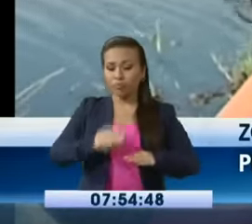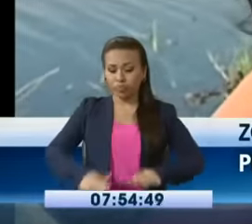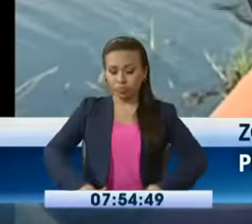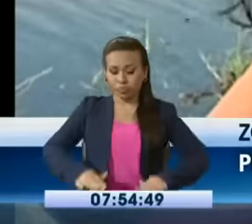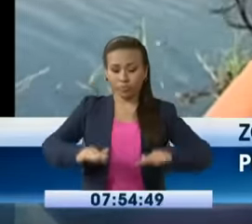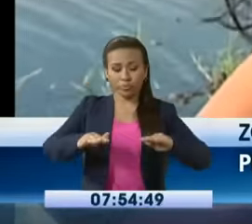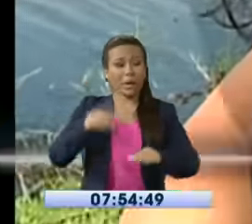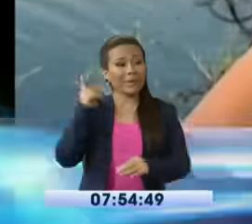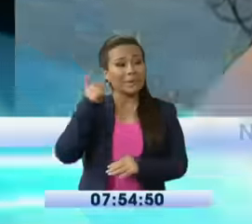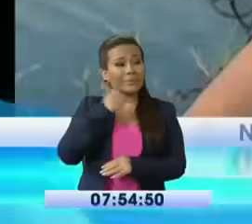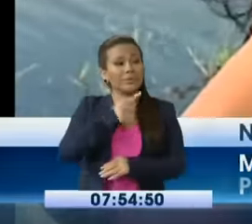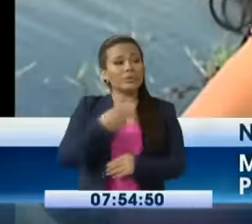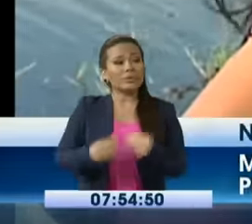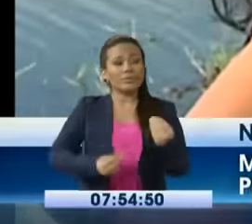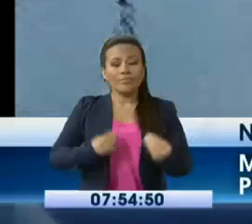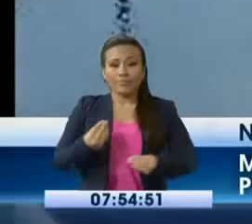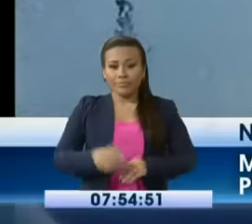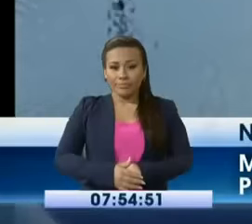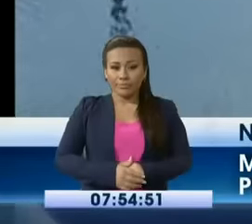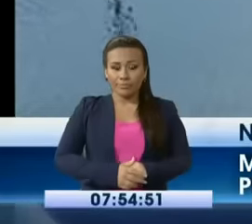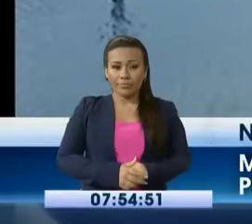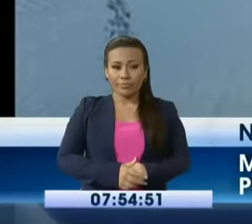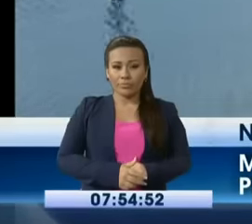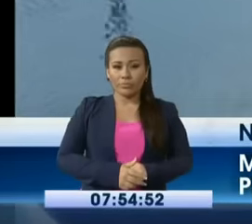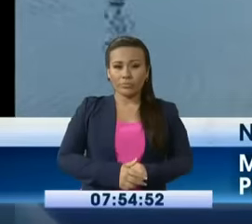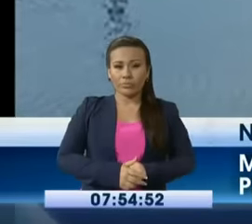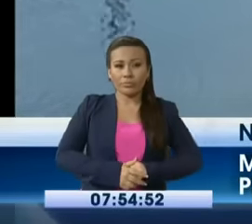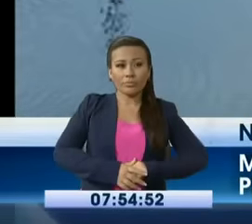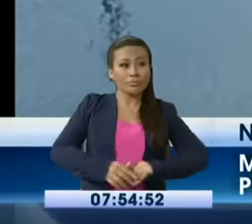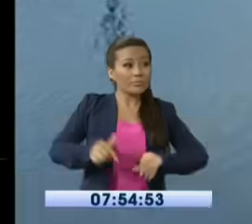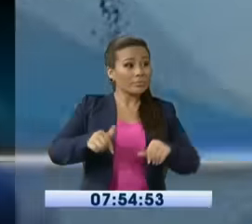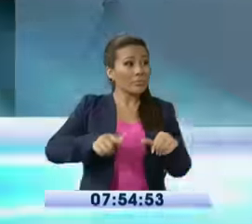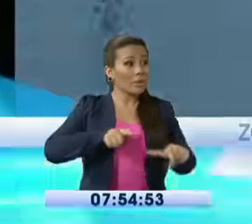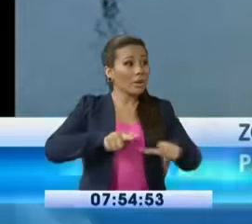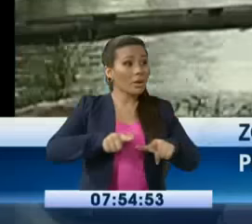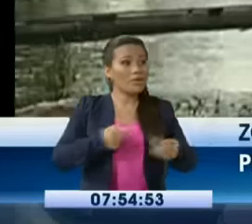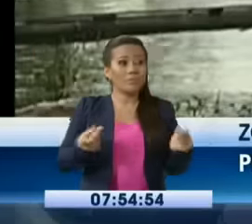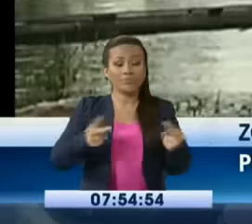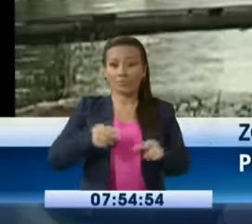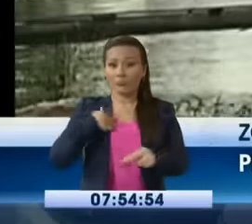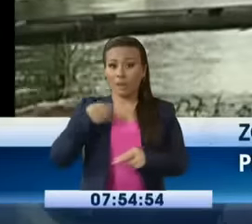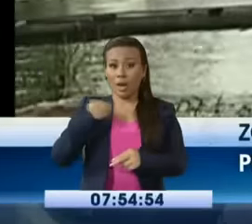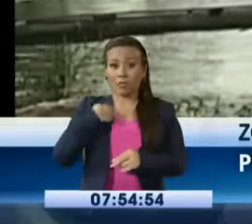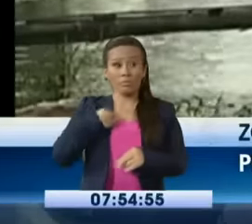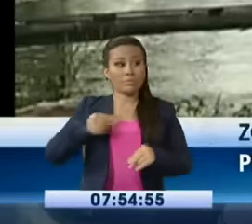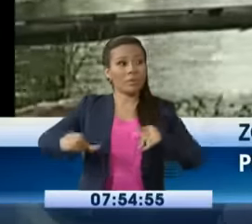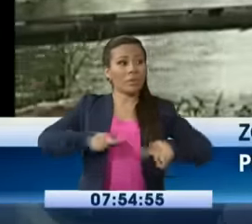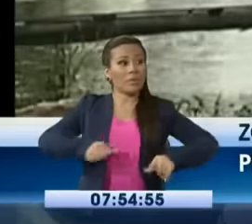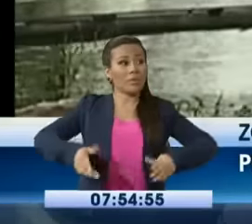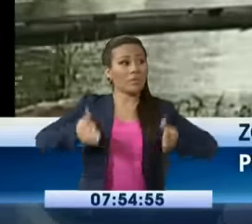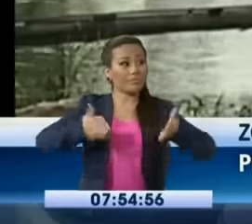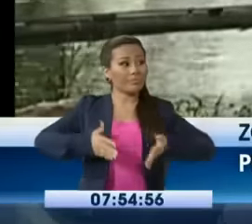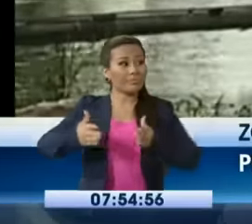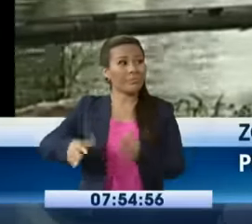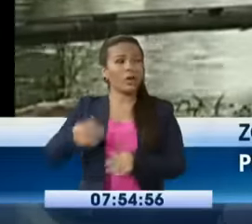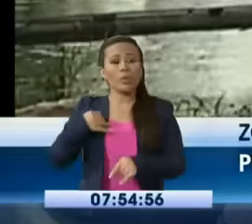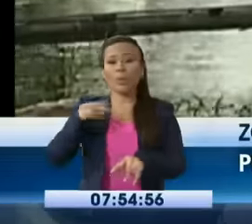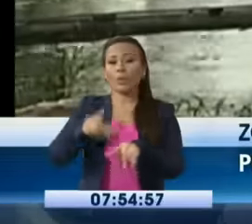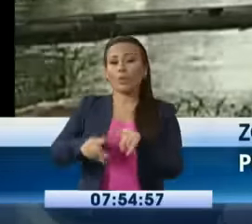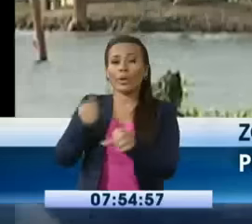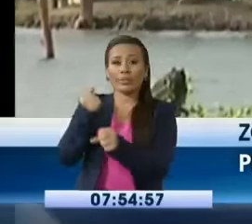ver las necesidades de ustedes? Todavía no. En el lugar comentan además que la geografía de la zona muchas veces no les permite ni